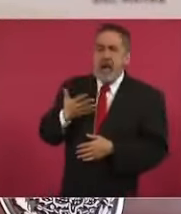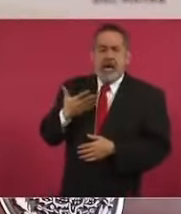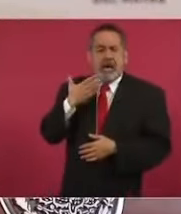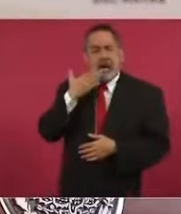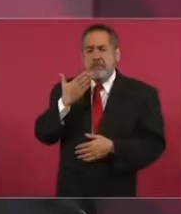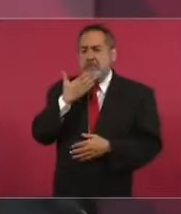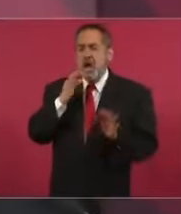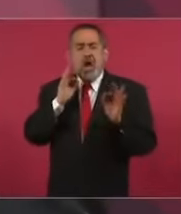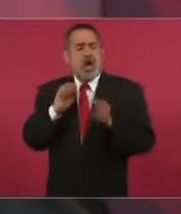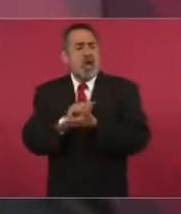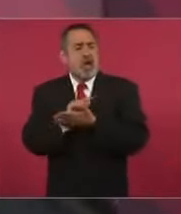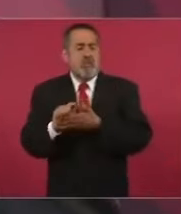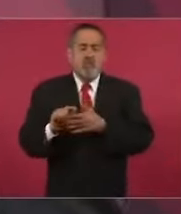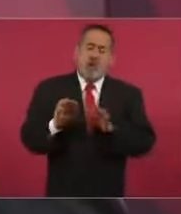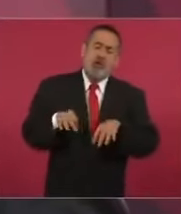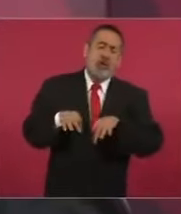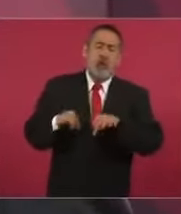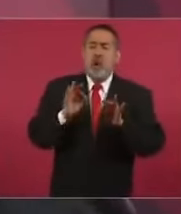puros.